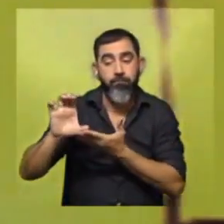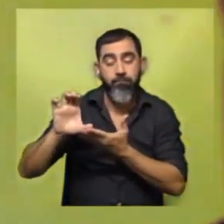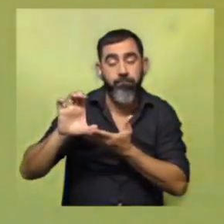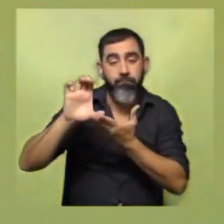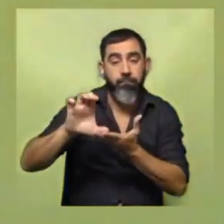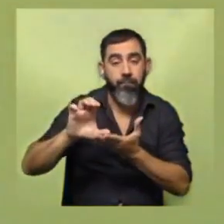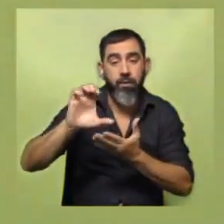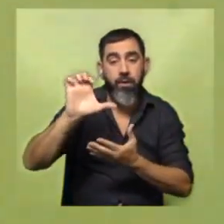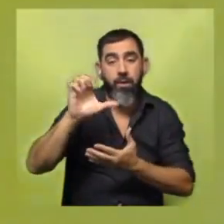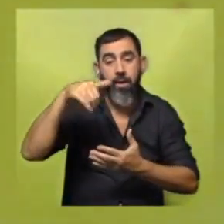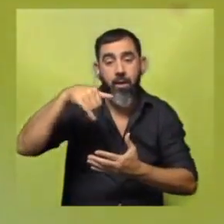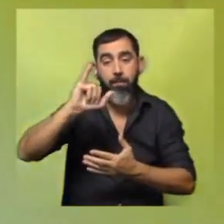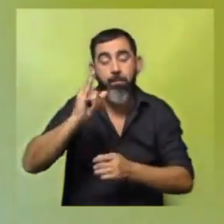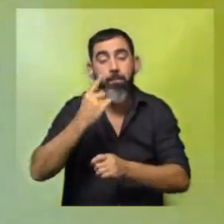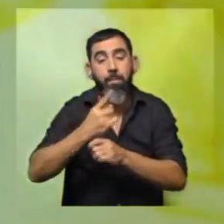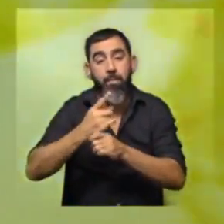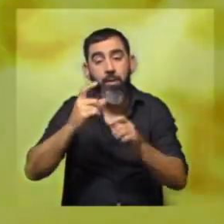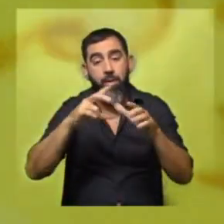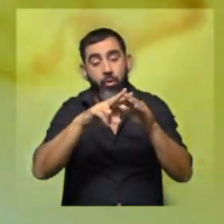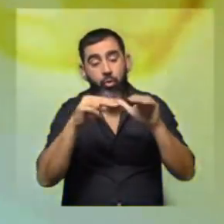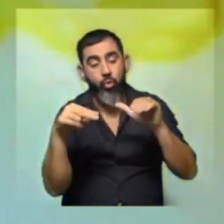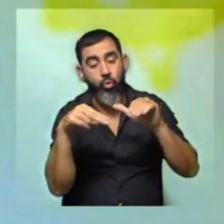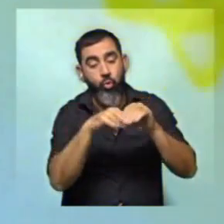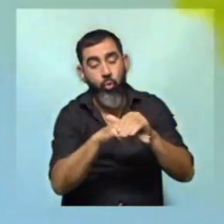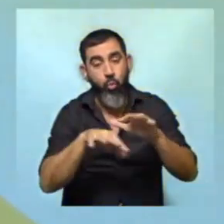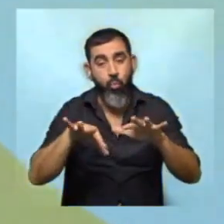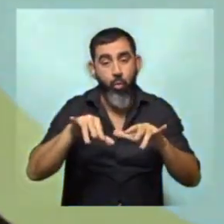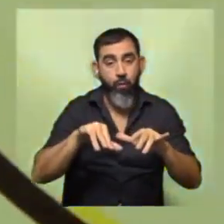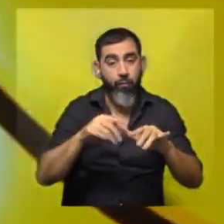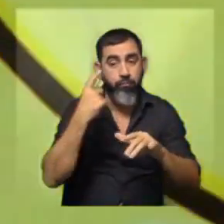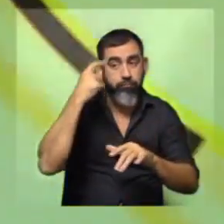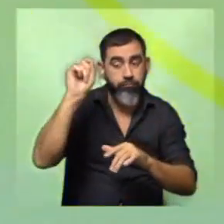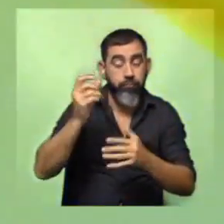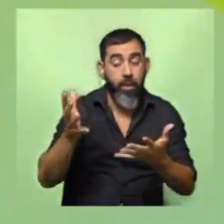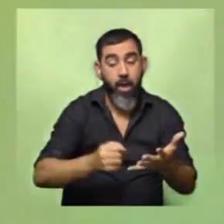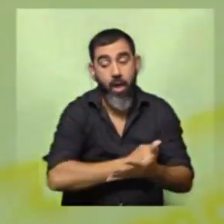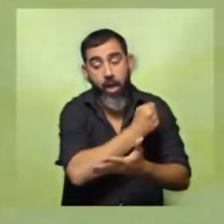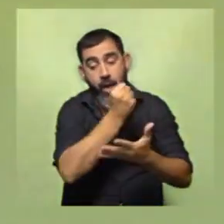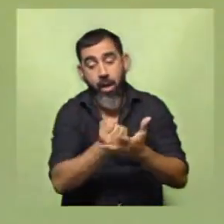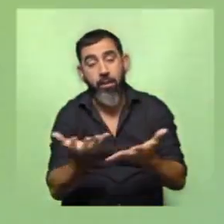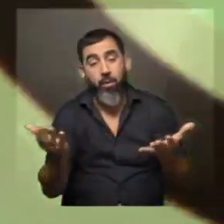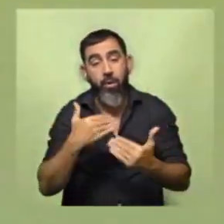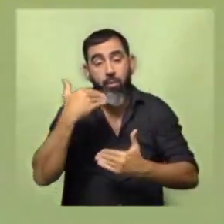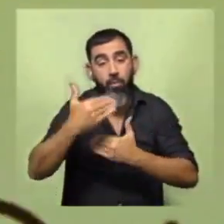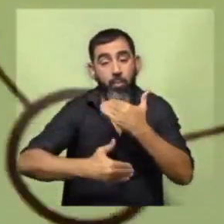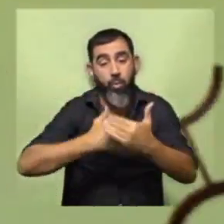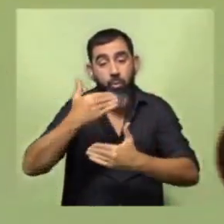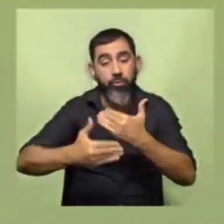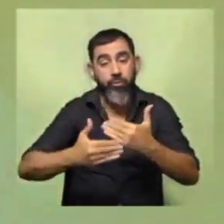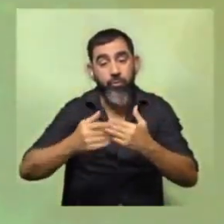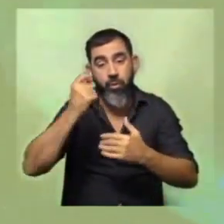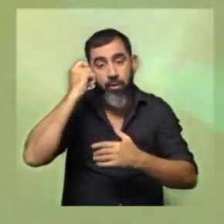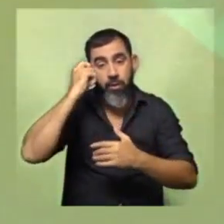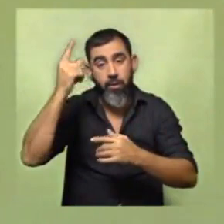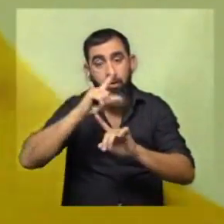para desarrollar el primer tomógrafo axial computarizado, a esto que es el proceso actual de uso de